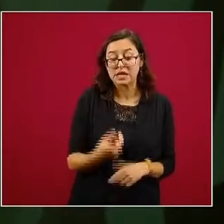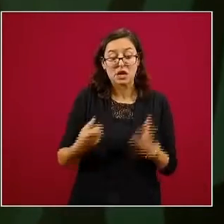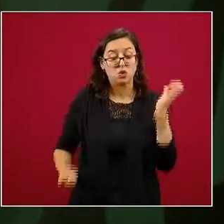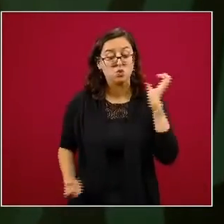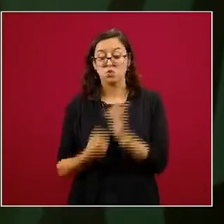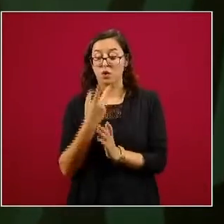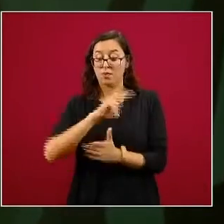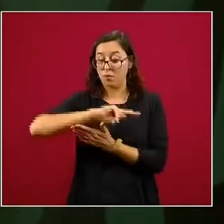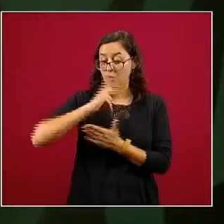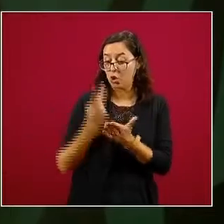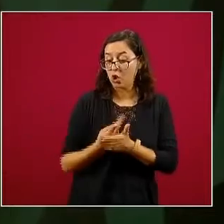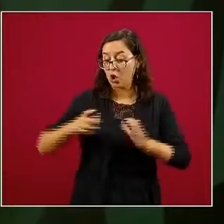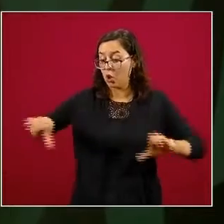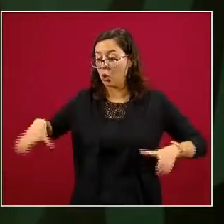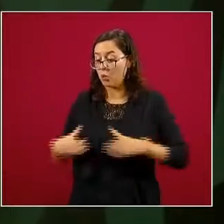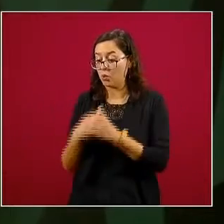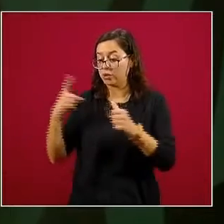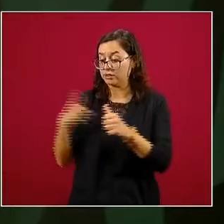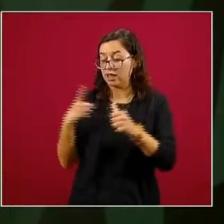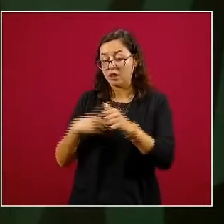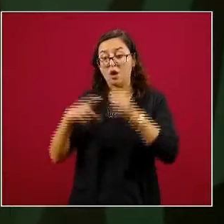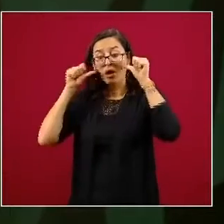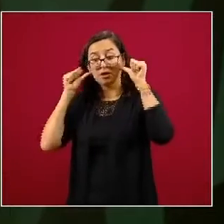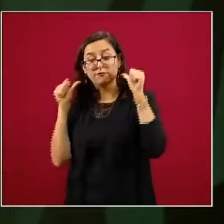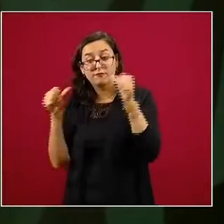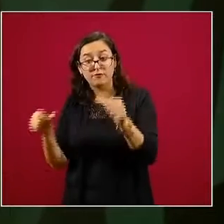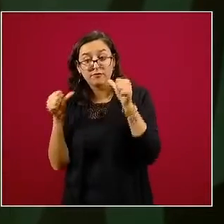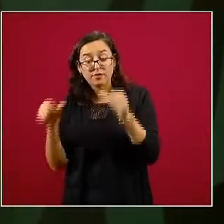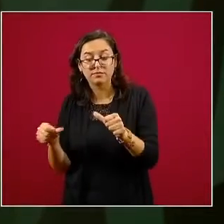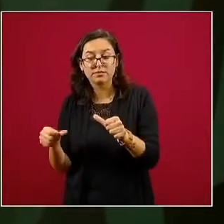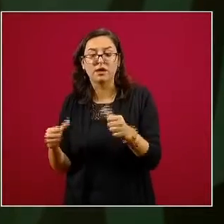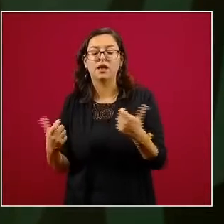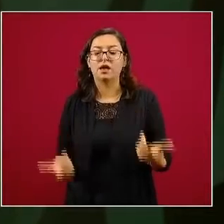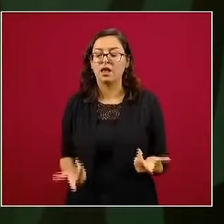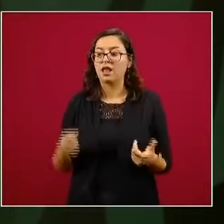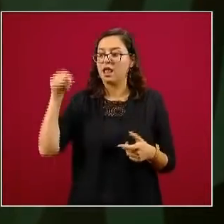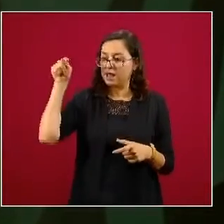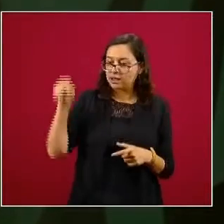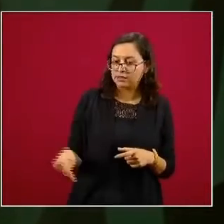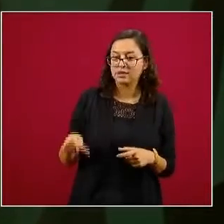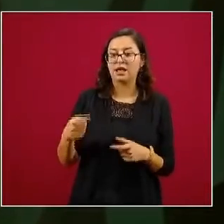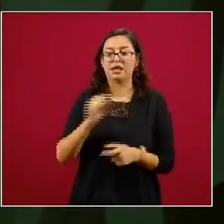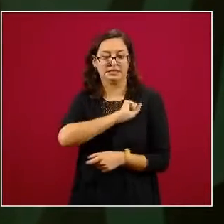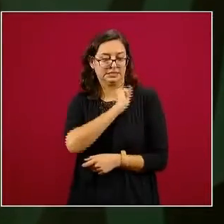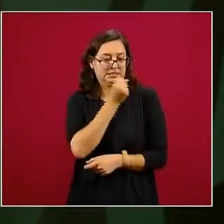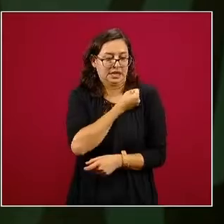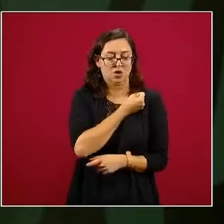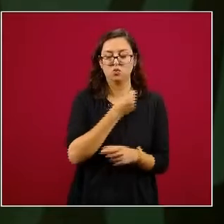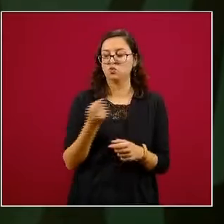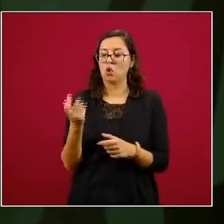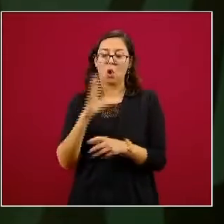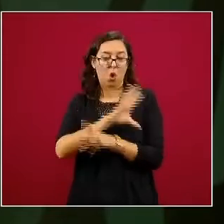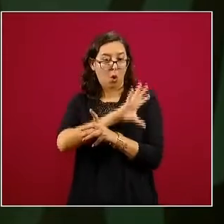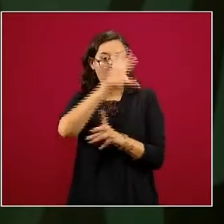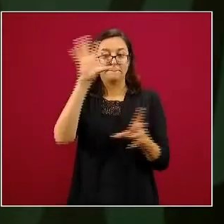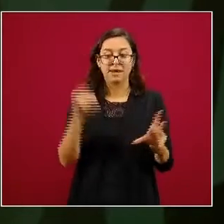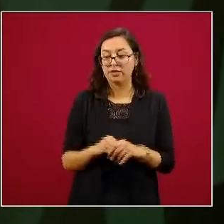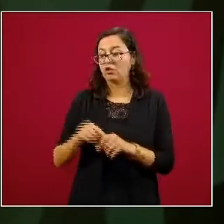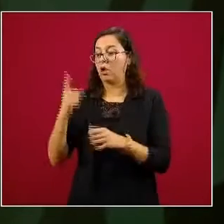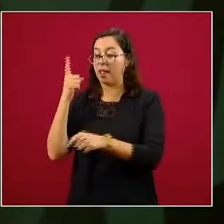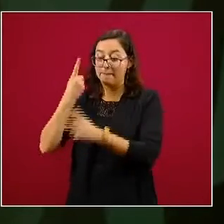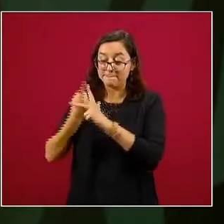alejadas. Esta estrategia permite también potenciar el mantenimiento de los servicios esenciales desde el primer nivel de atención, como son, por